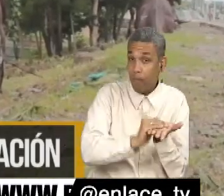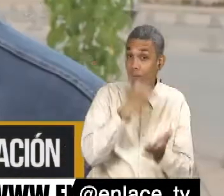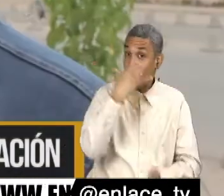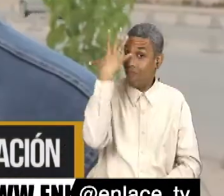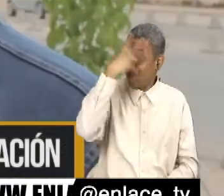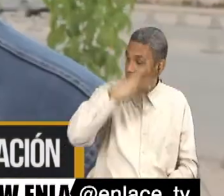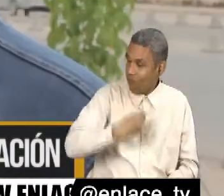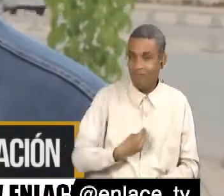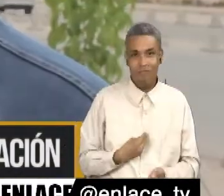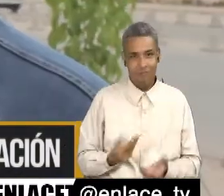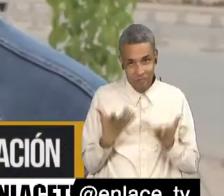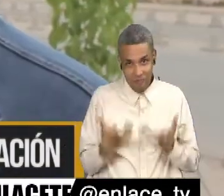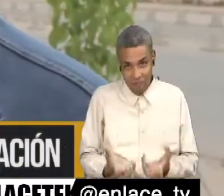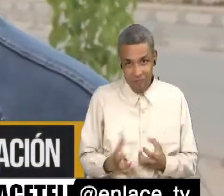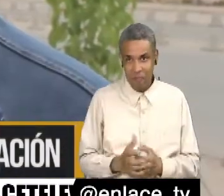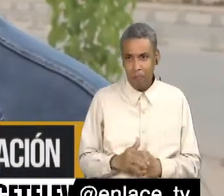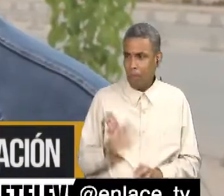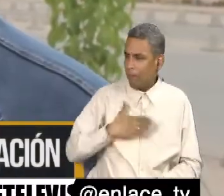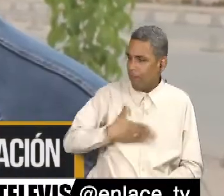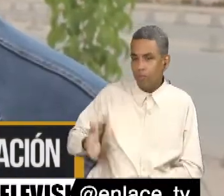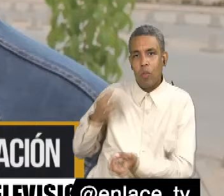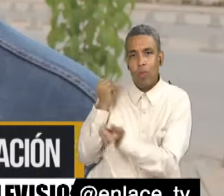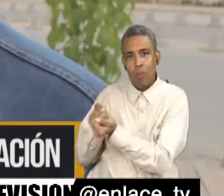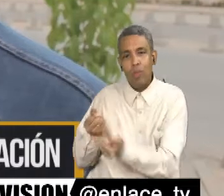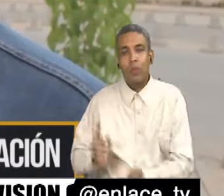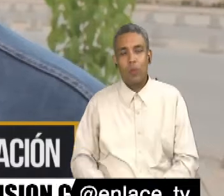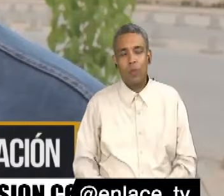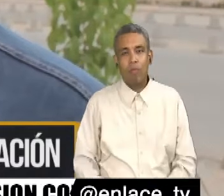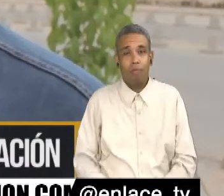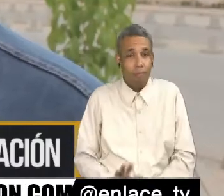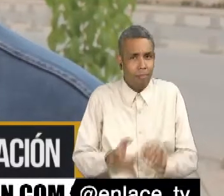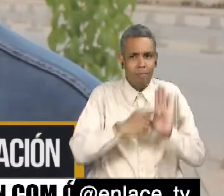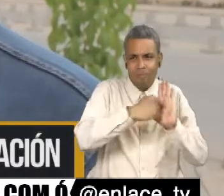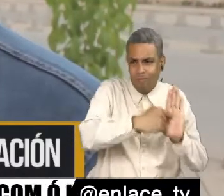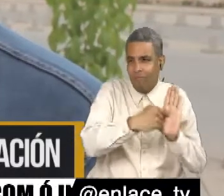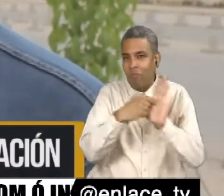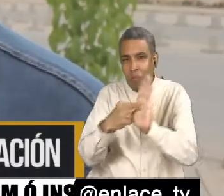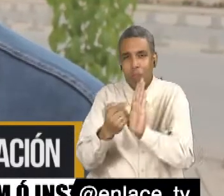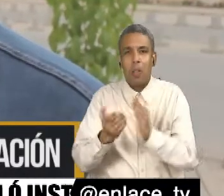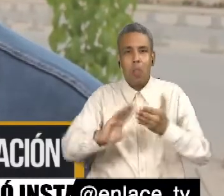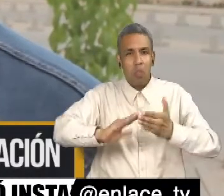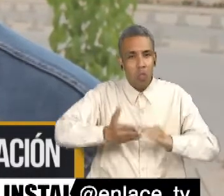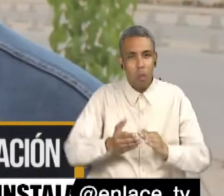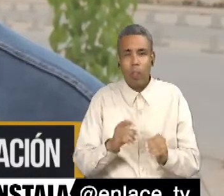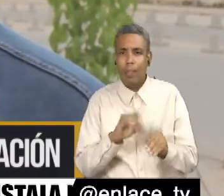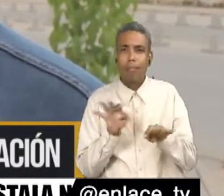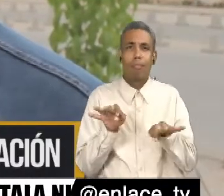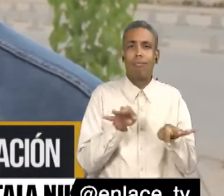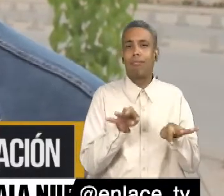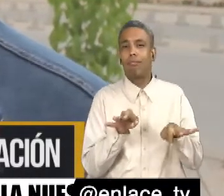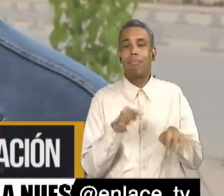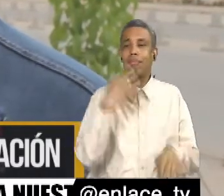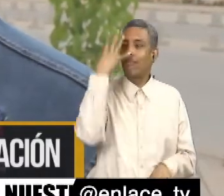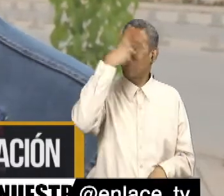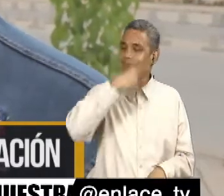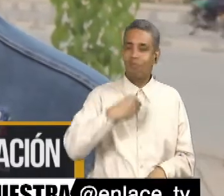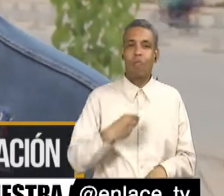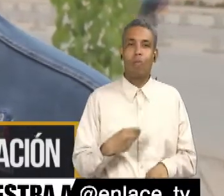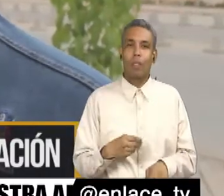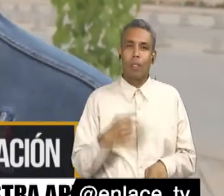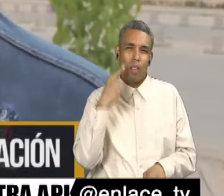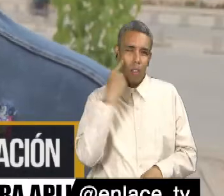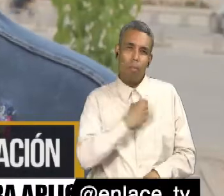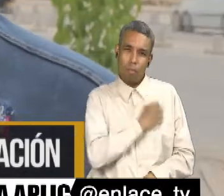de embellecimiento bonito y tenerlo bien presentado para que la comunidad disfrute de esto. También le pido por favor a la